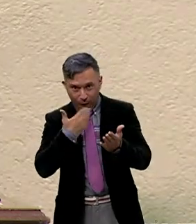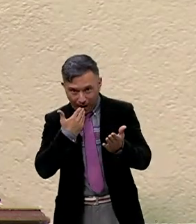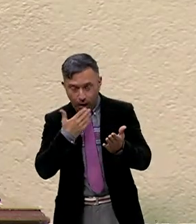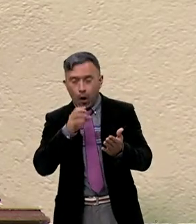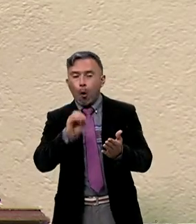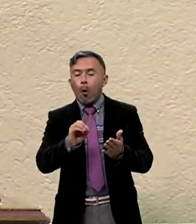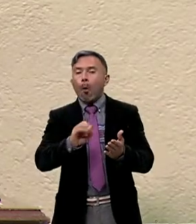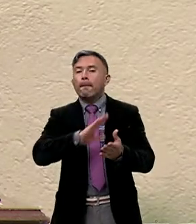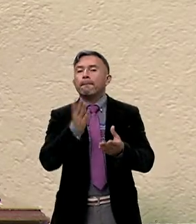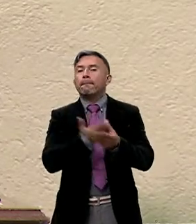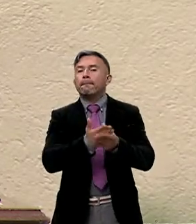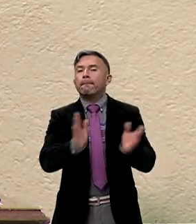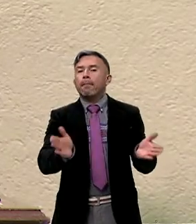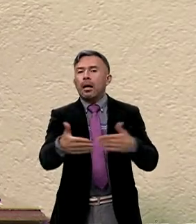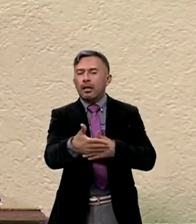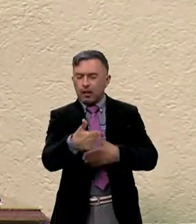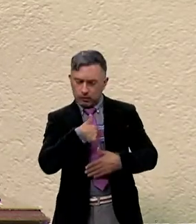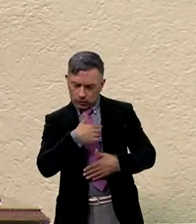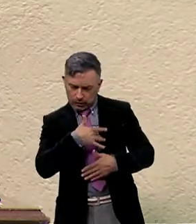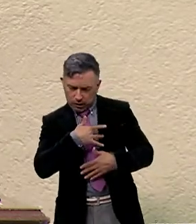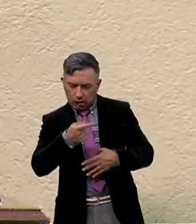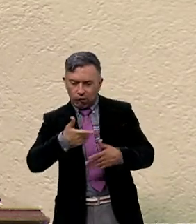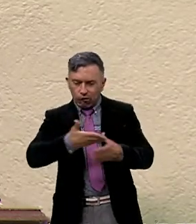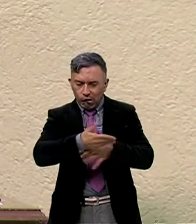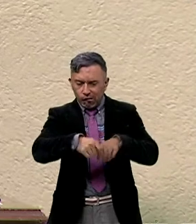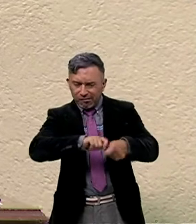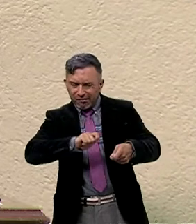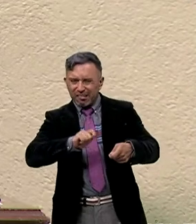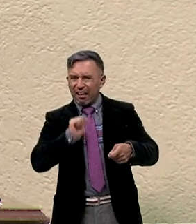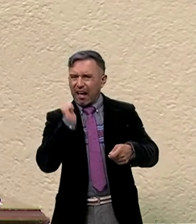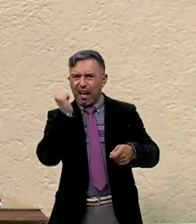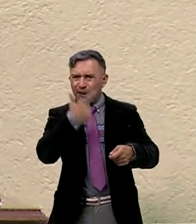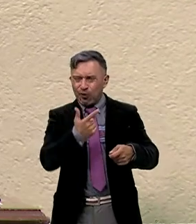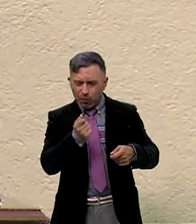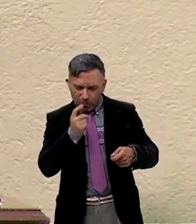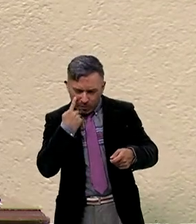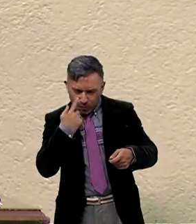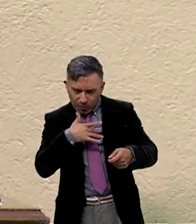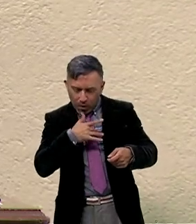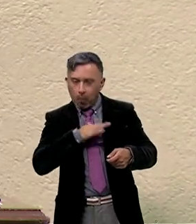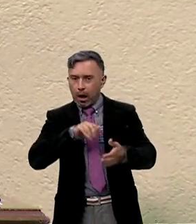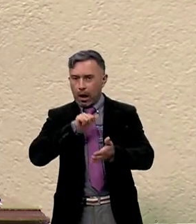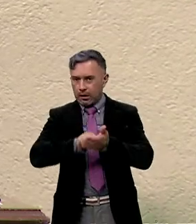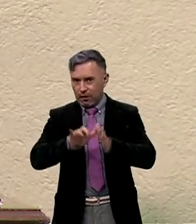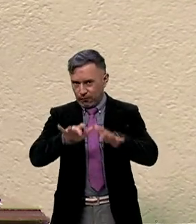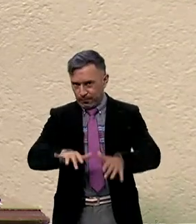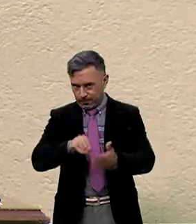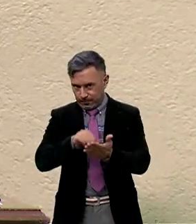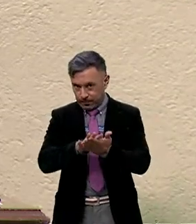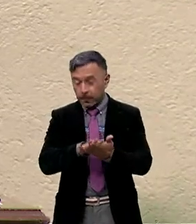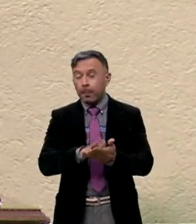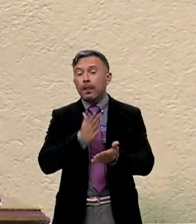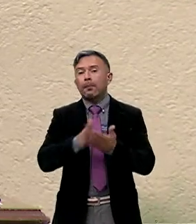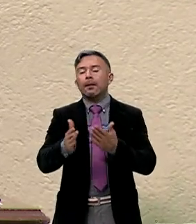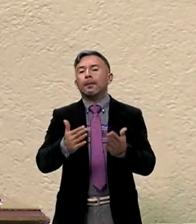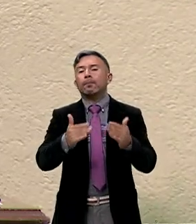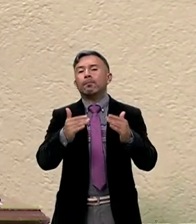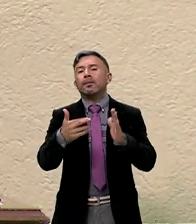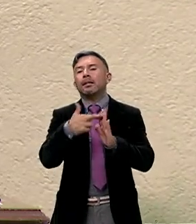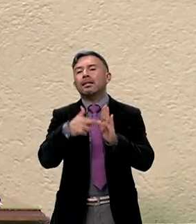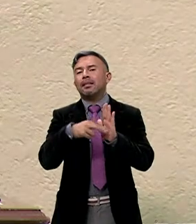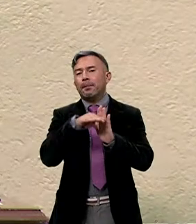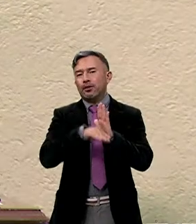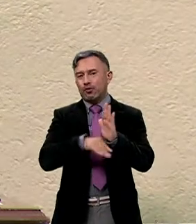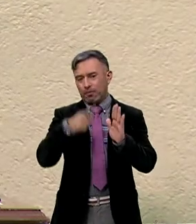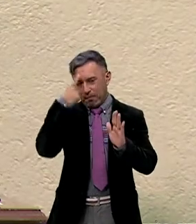haya recibido con muestras de alteración por otra parte el apartado 2.7 de los lineamientos que